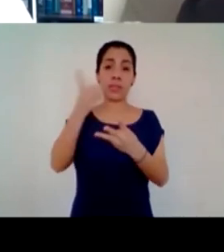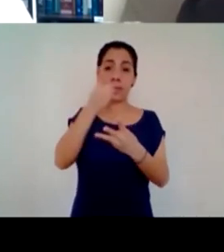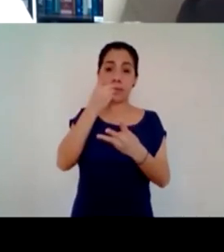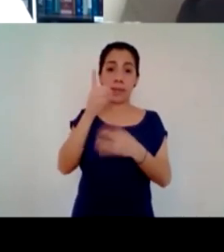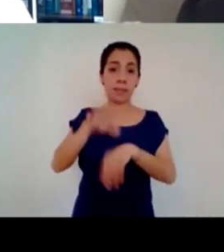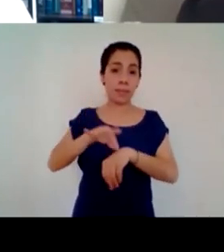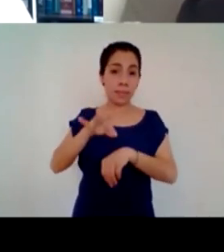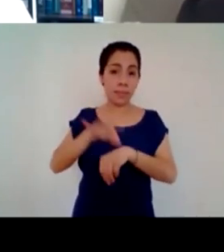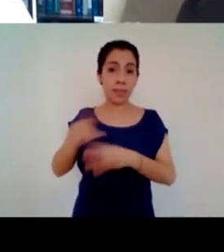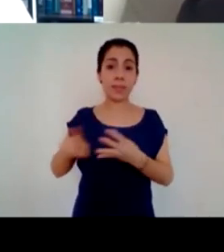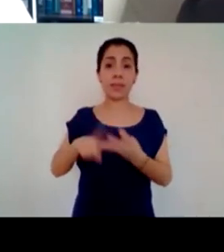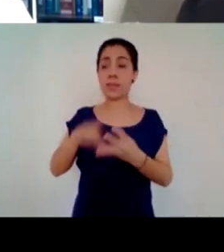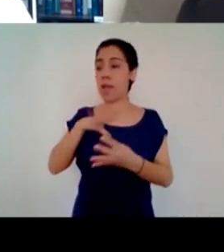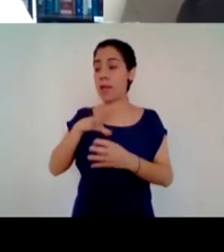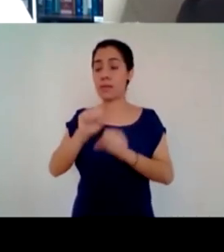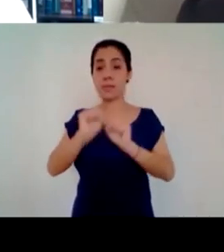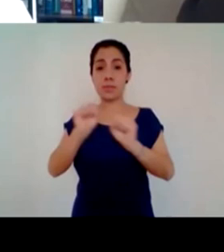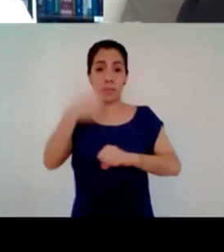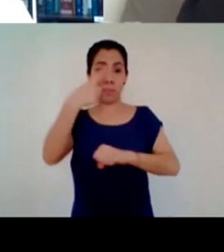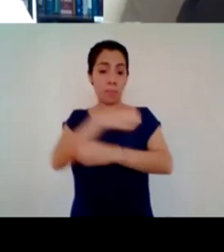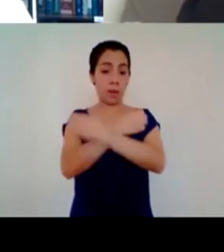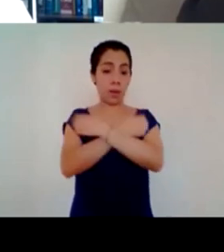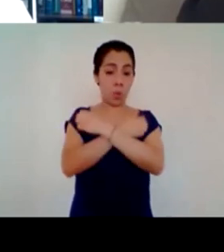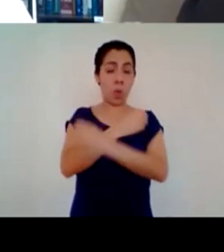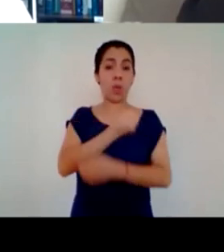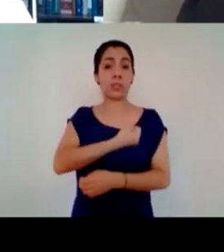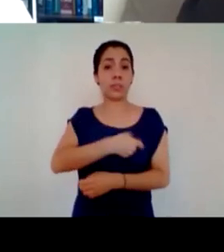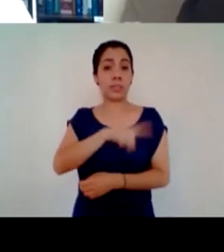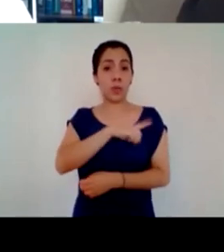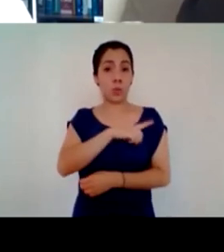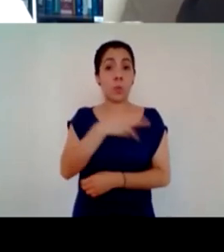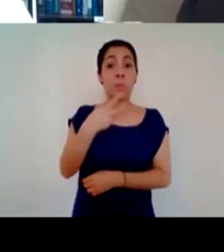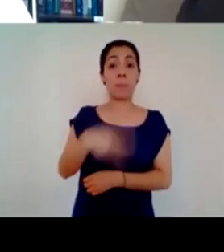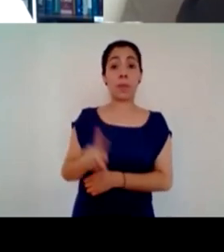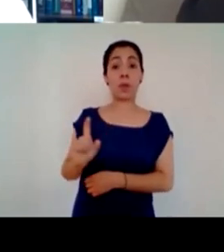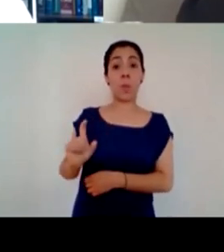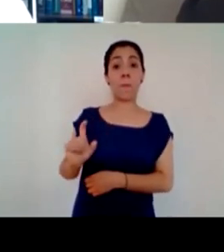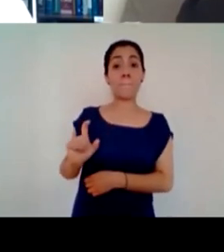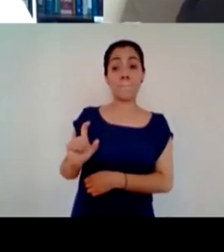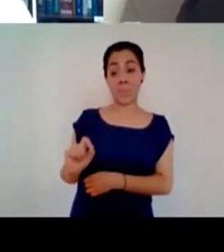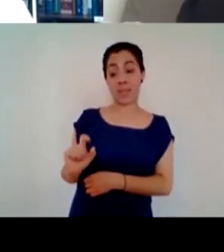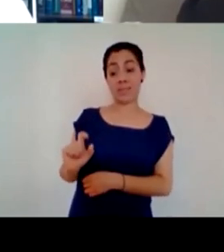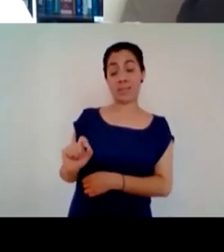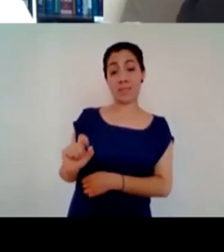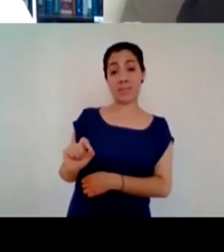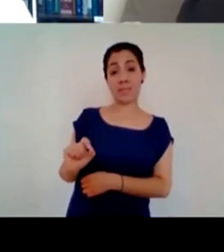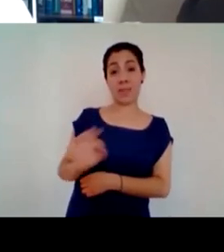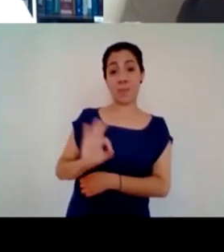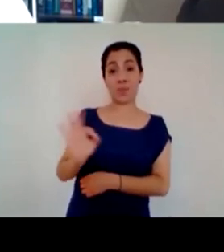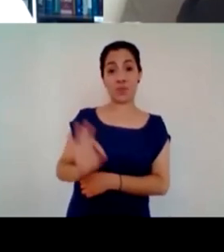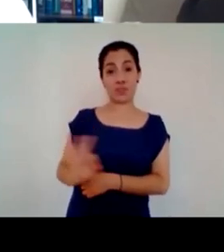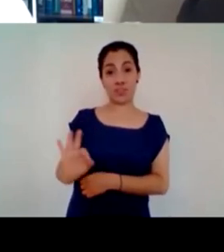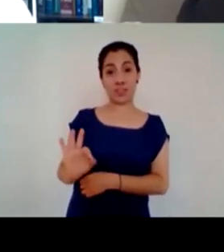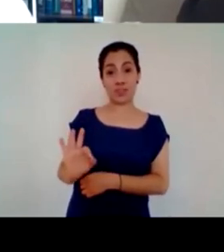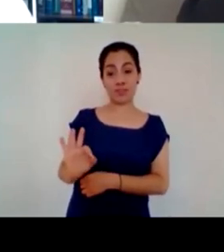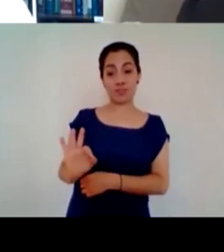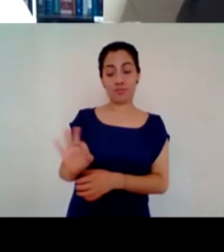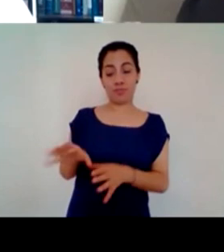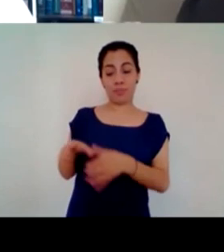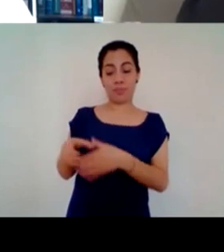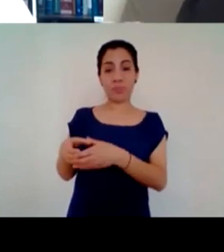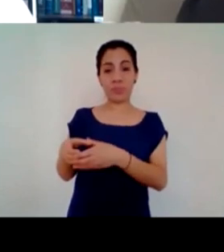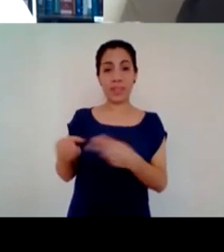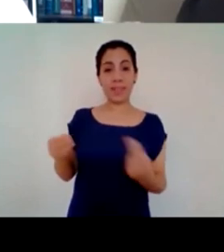de educación, de salud. Pero el 20% necesita el 80% de nuestro esfuerzo, porque